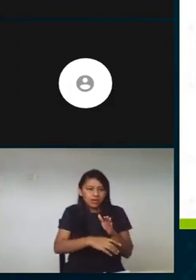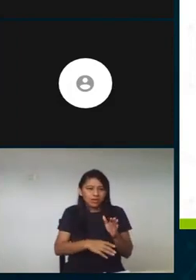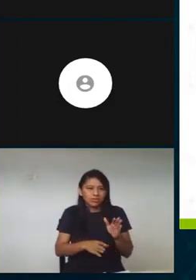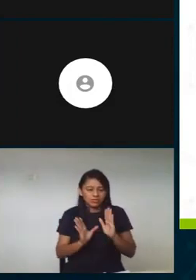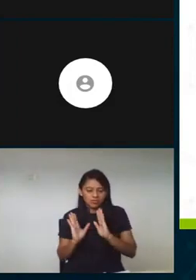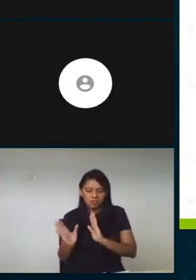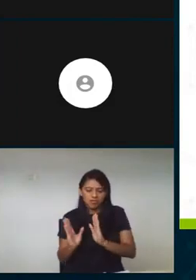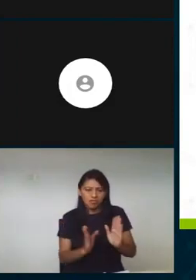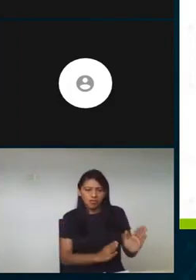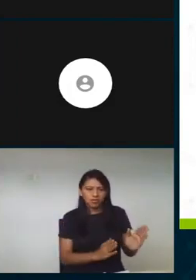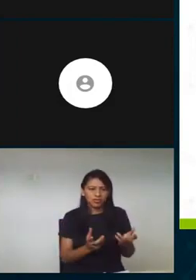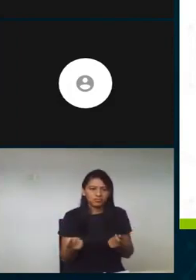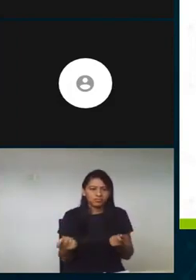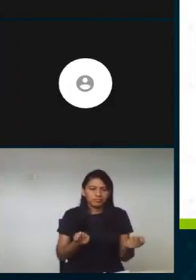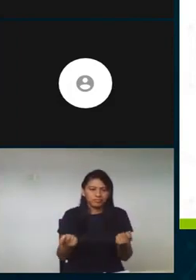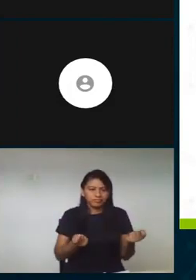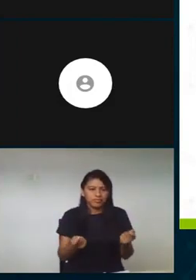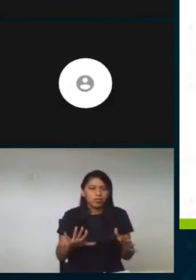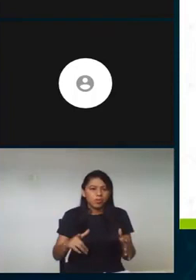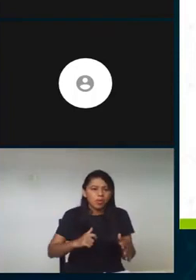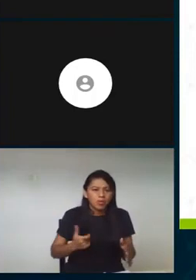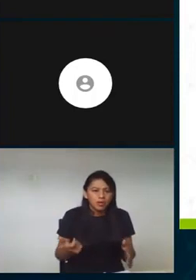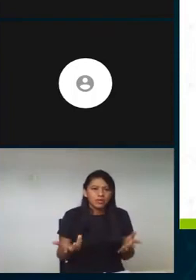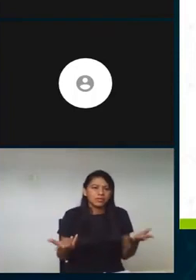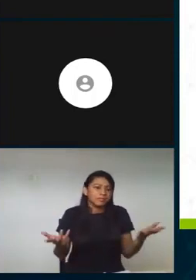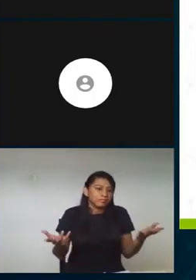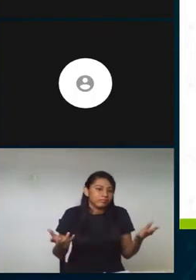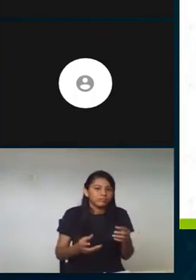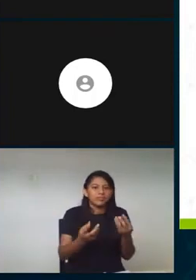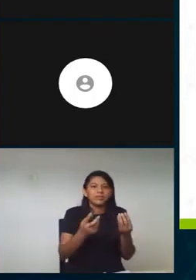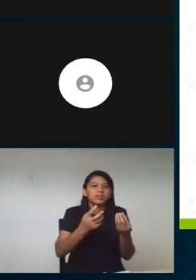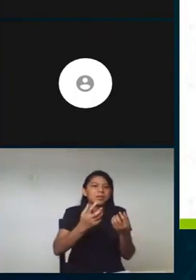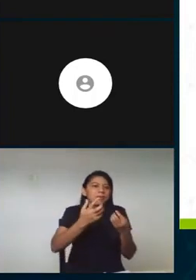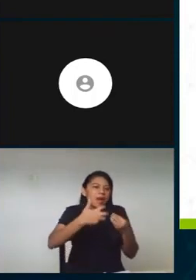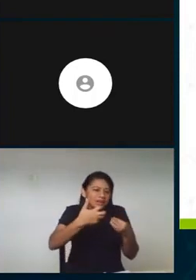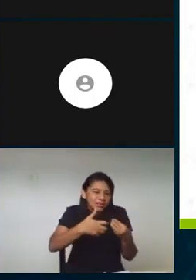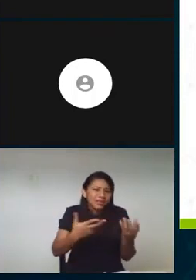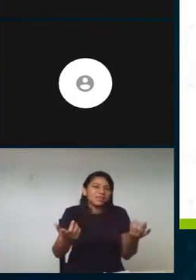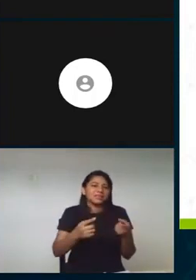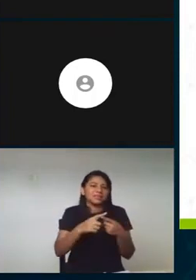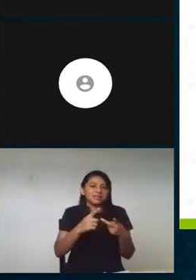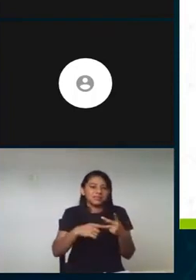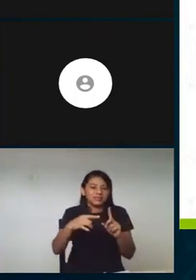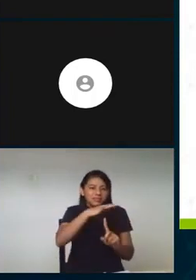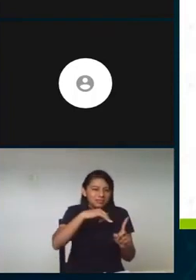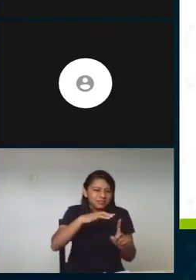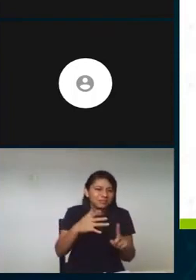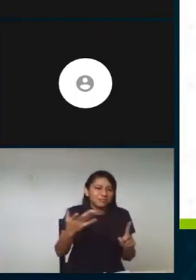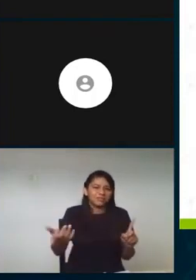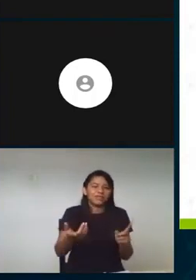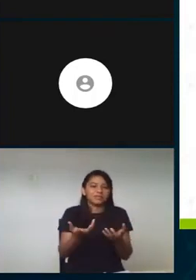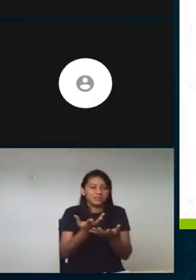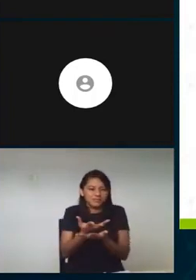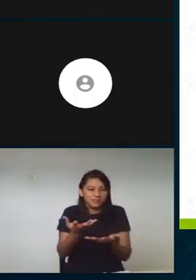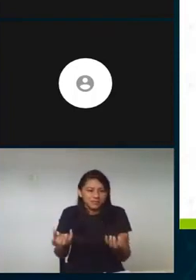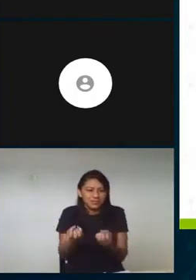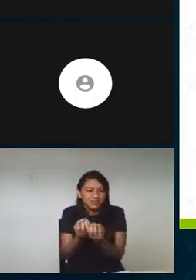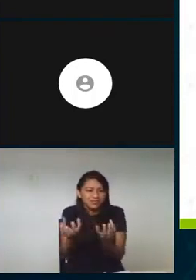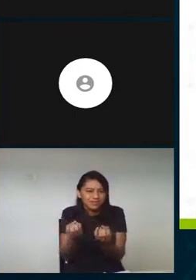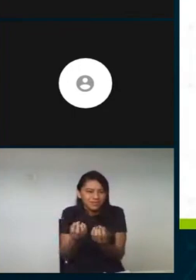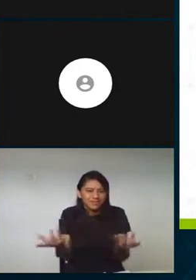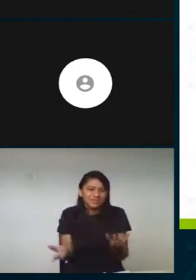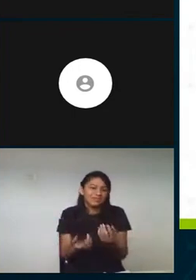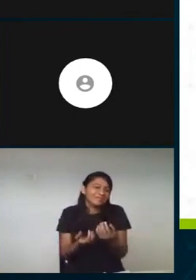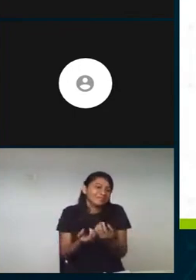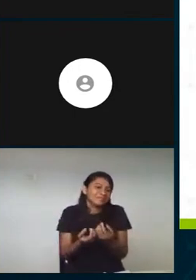a diferentes escenarios, maquinaria, métodos, mano de obra, medio ambiente, materiales, medición, ¿cierto?